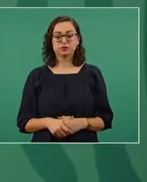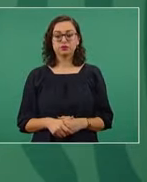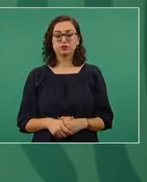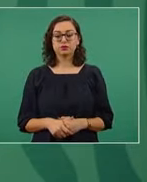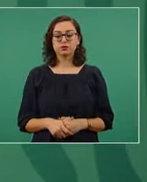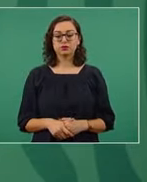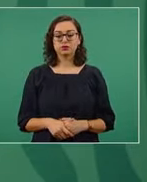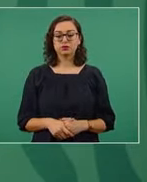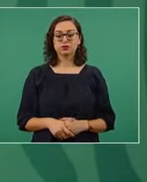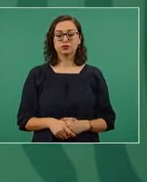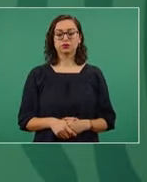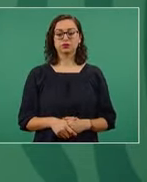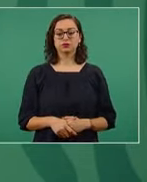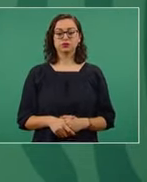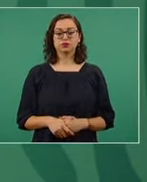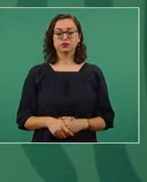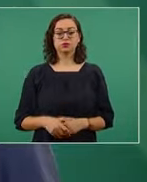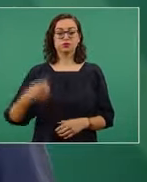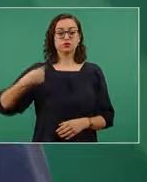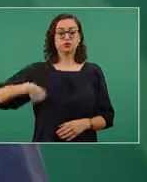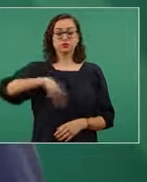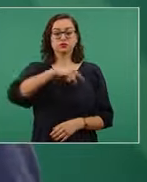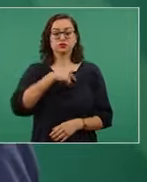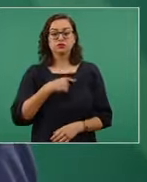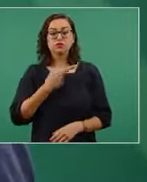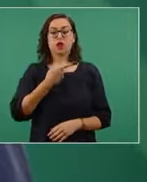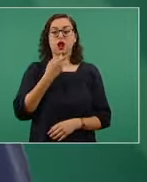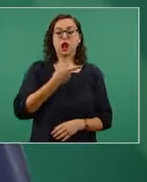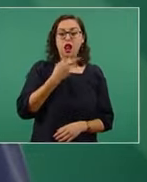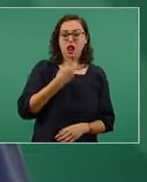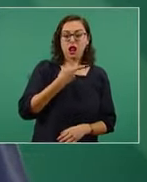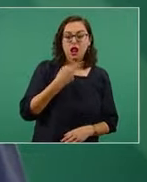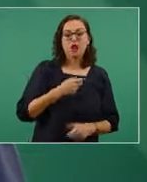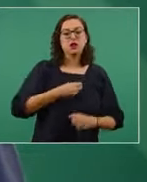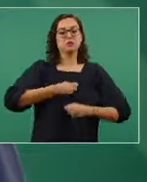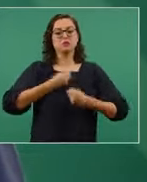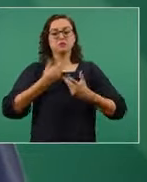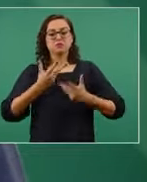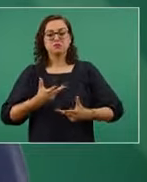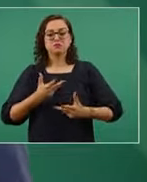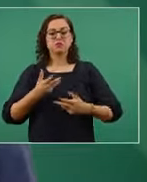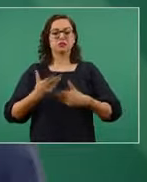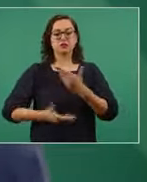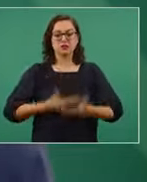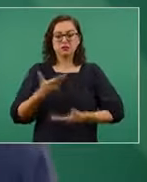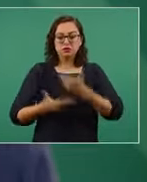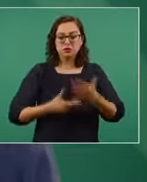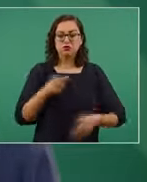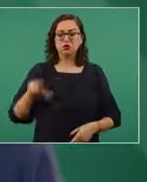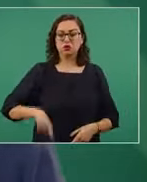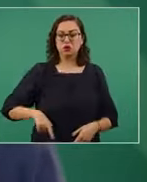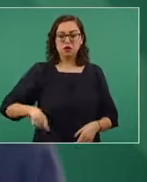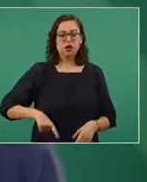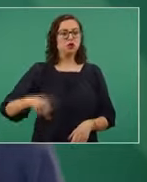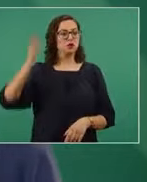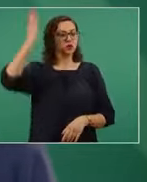decimos los servidores públicos, los dirigentes, los